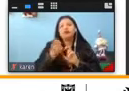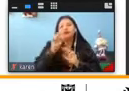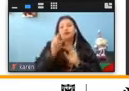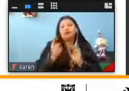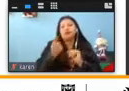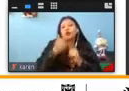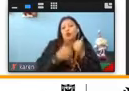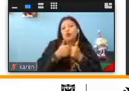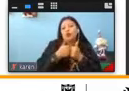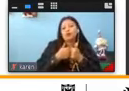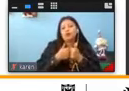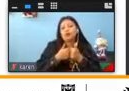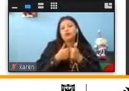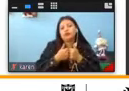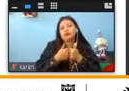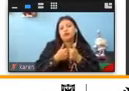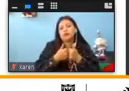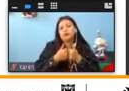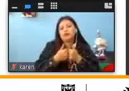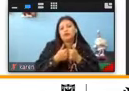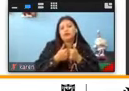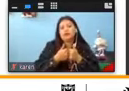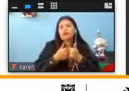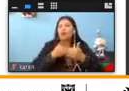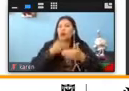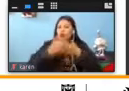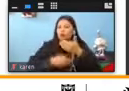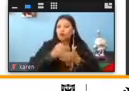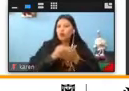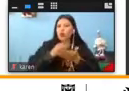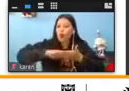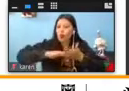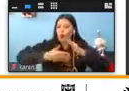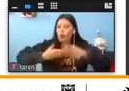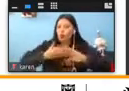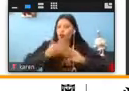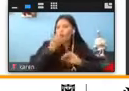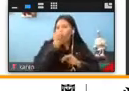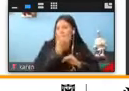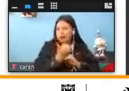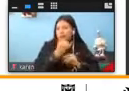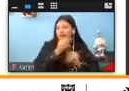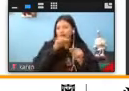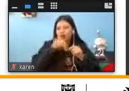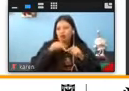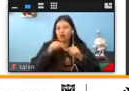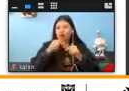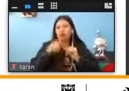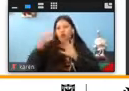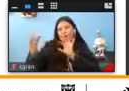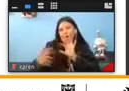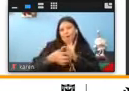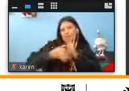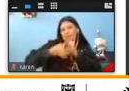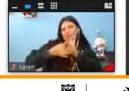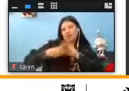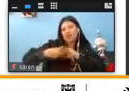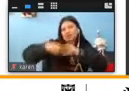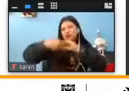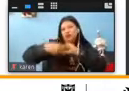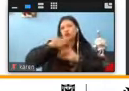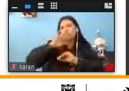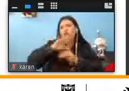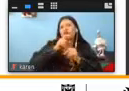alrededor también como de procesos comunitarios que se han llevado a cabo de la mano pues con